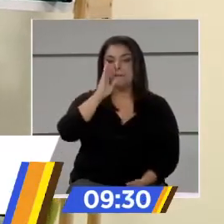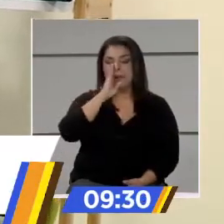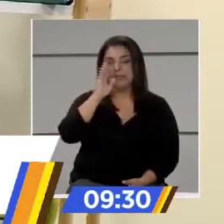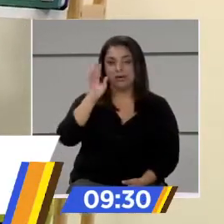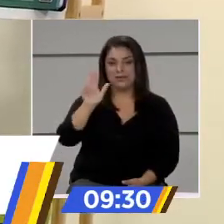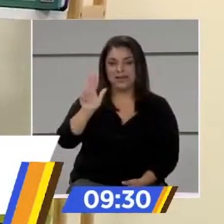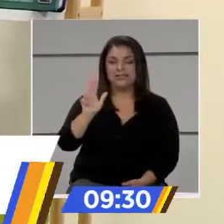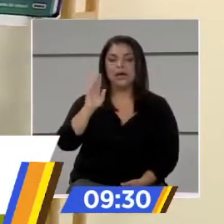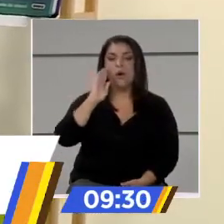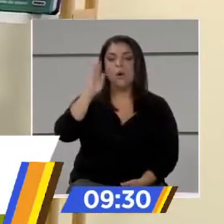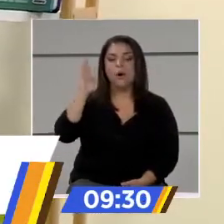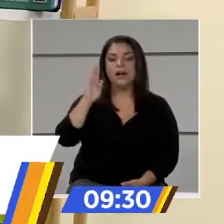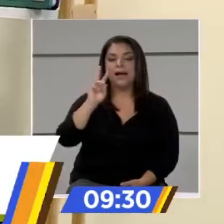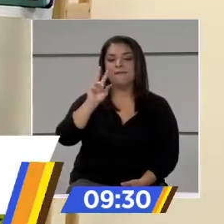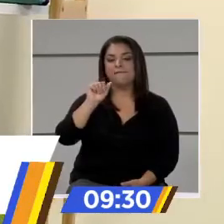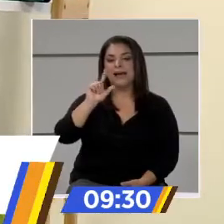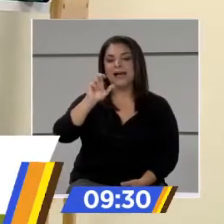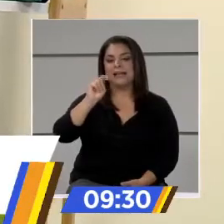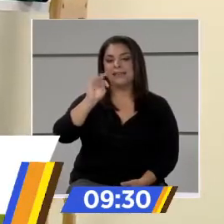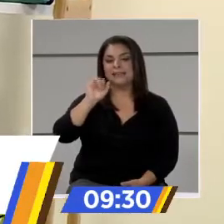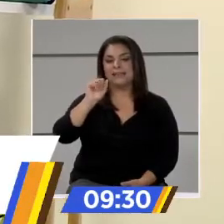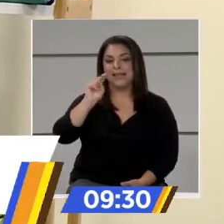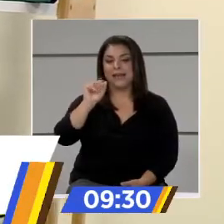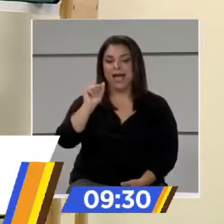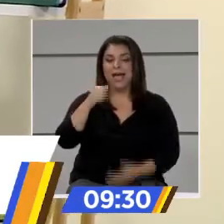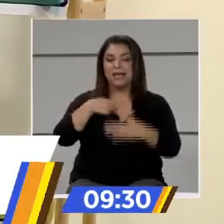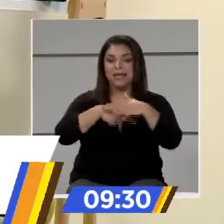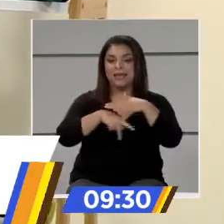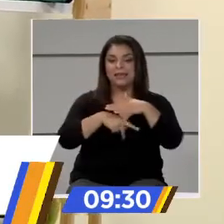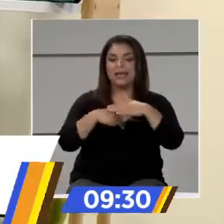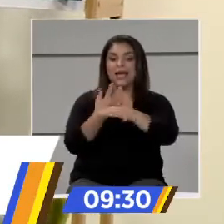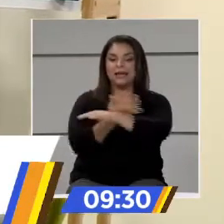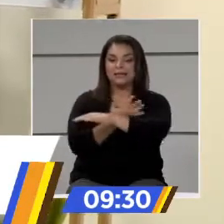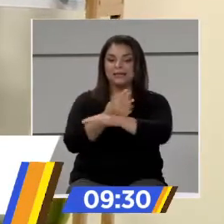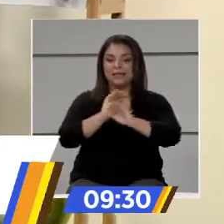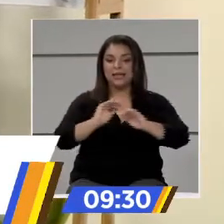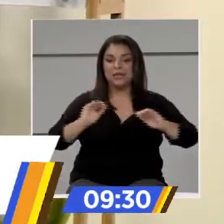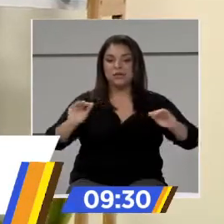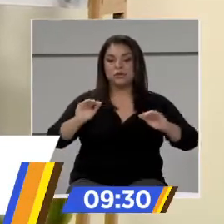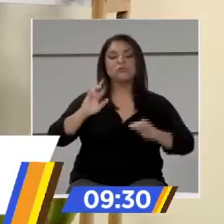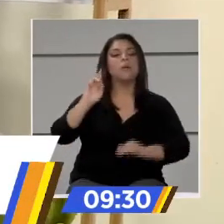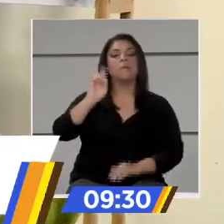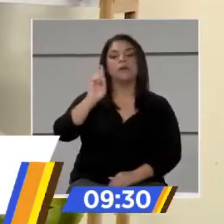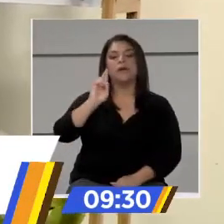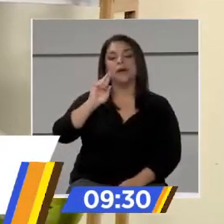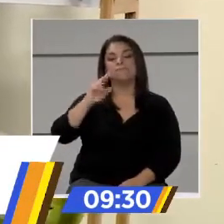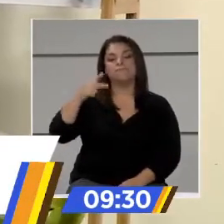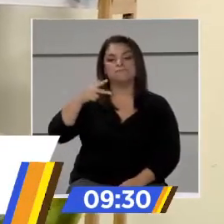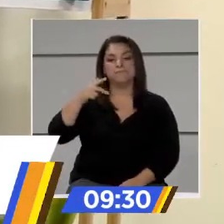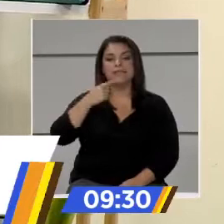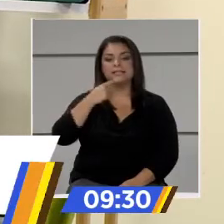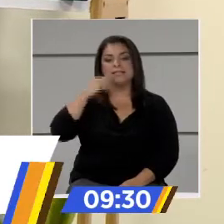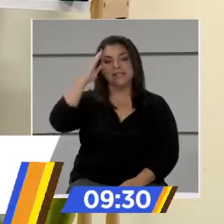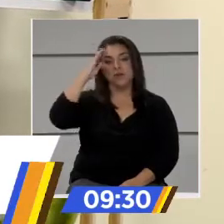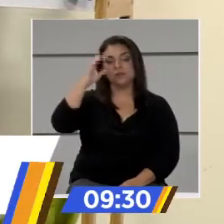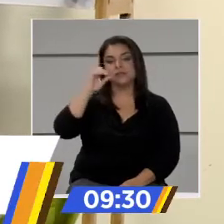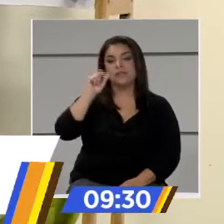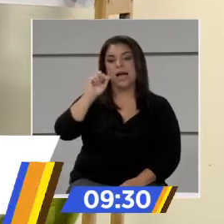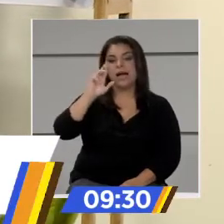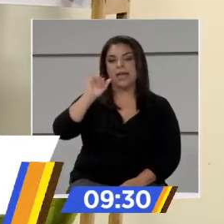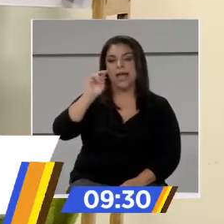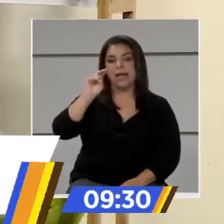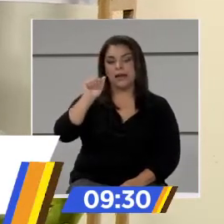días, Valentina Villegas, presente del Kinder Jardín de Niños República de Haití de Paso Ancho. Saludos a Dariana desde Rosales